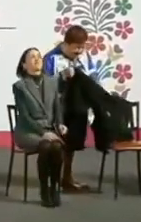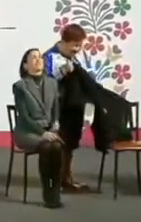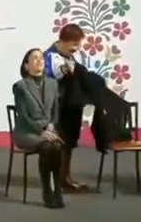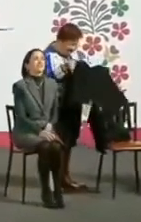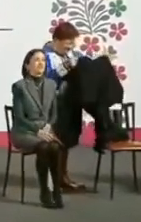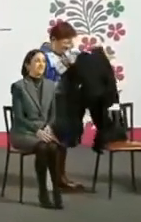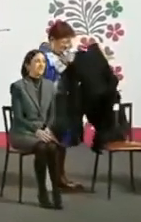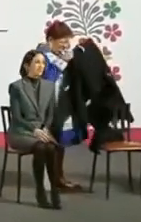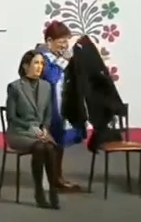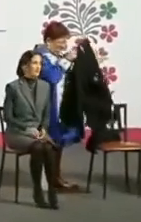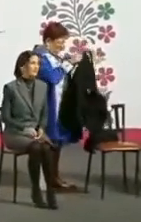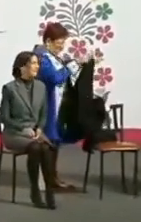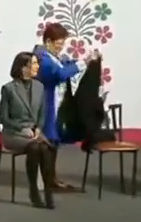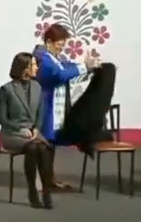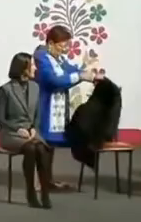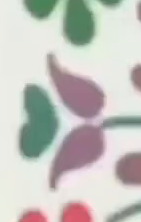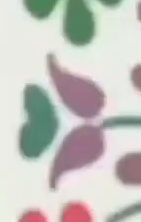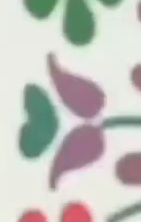me dediqué